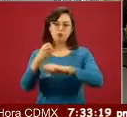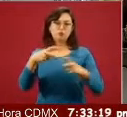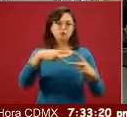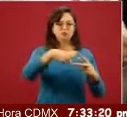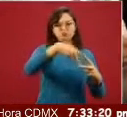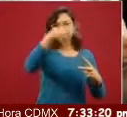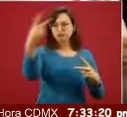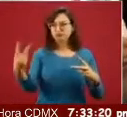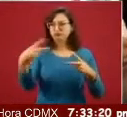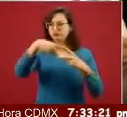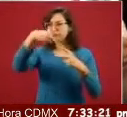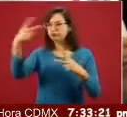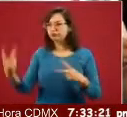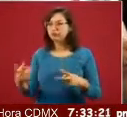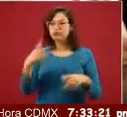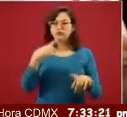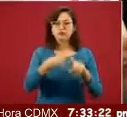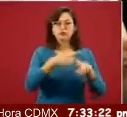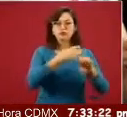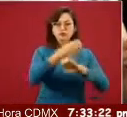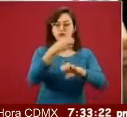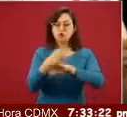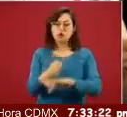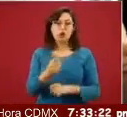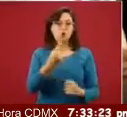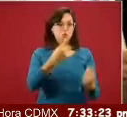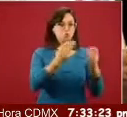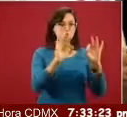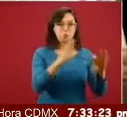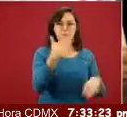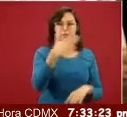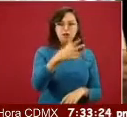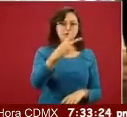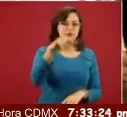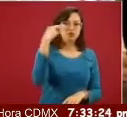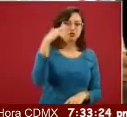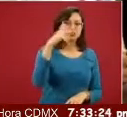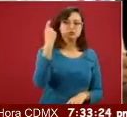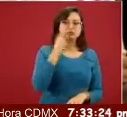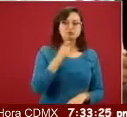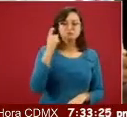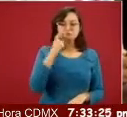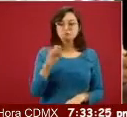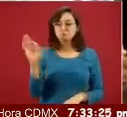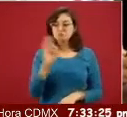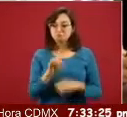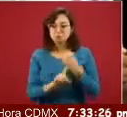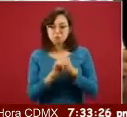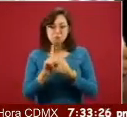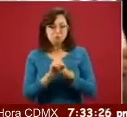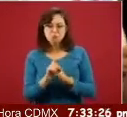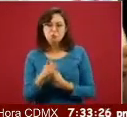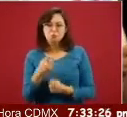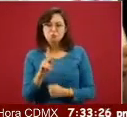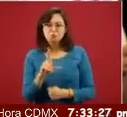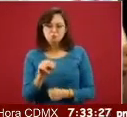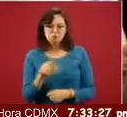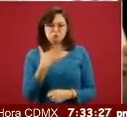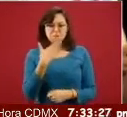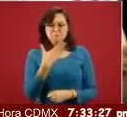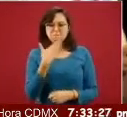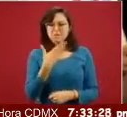como Veracruz y Guerrero, que es donde pensamos que podía haber problemas, pero le quería preguntar